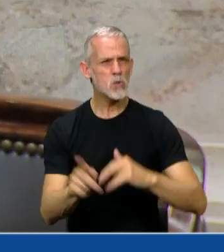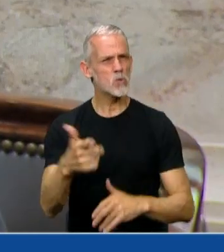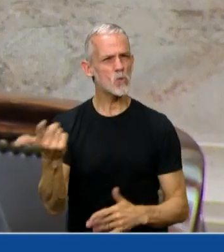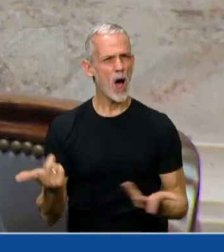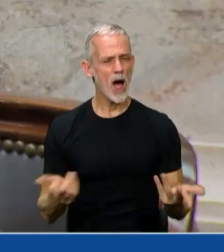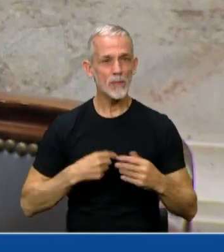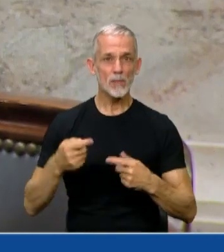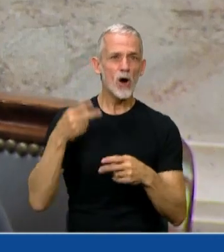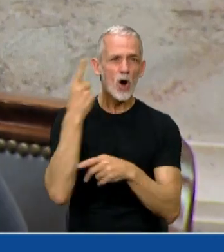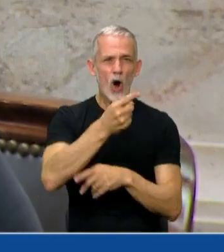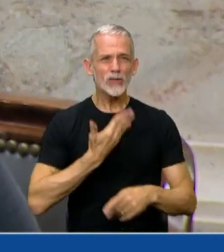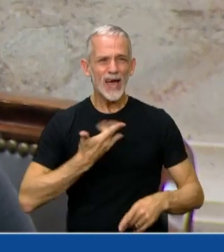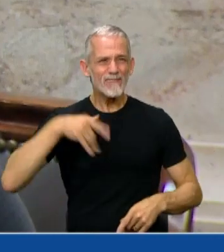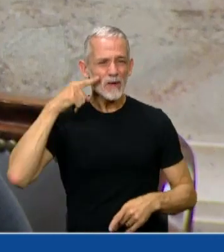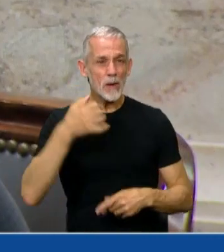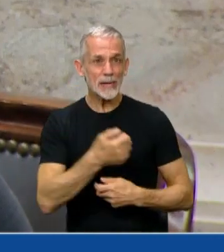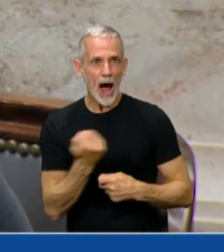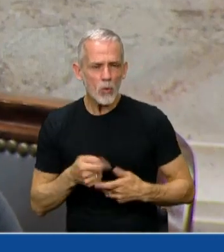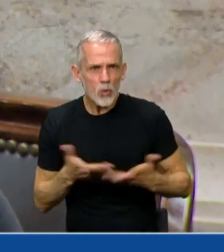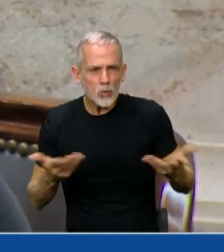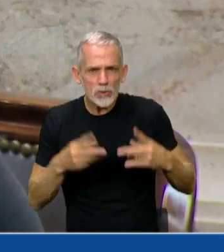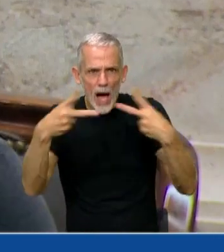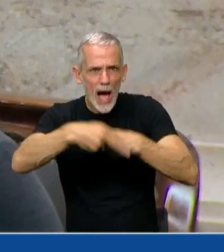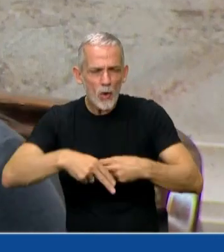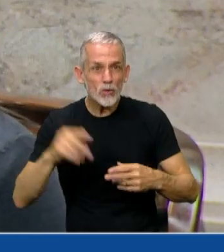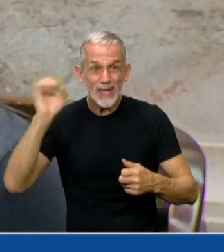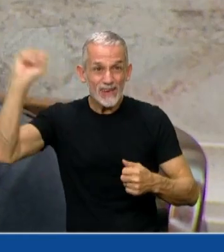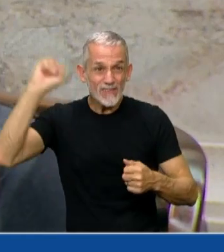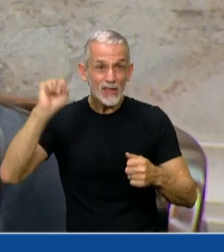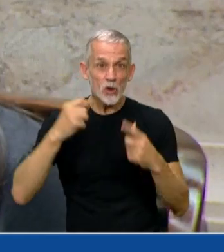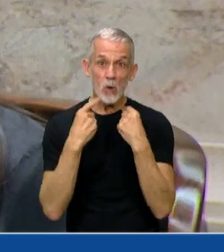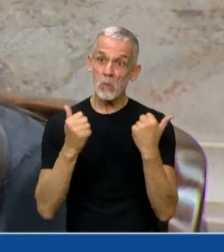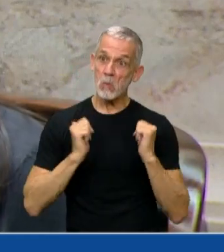ese ajuste del Fondo Monetario y esta inflación pavorosa.